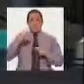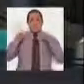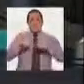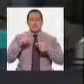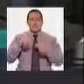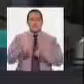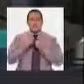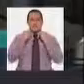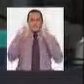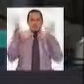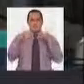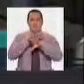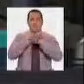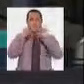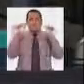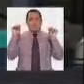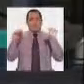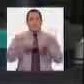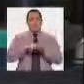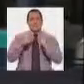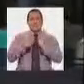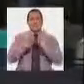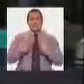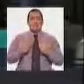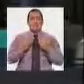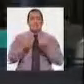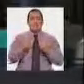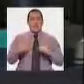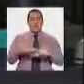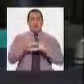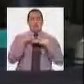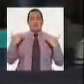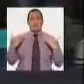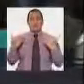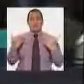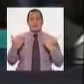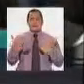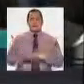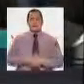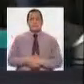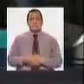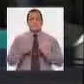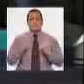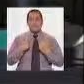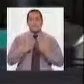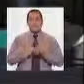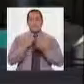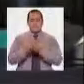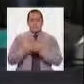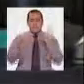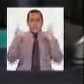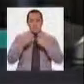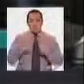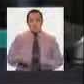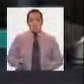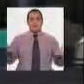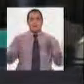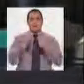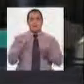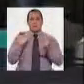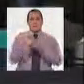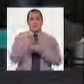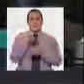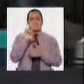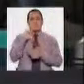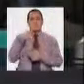este escándalo pretenda perjudicar el accionar heroico de los comandos Chavín de